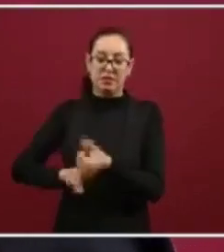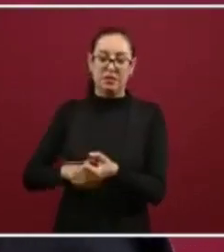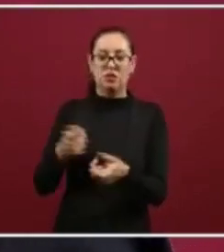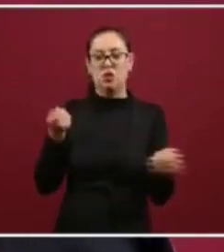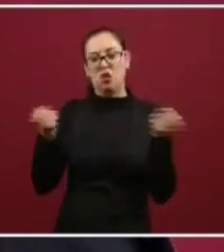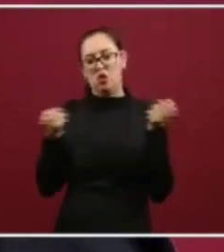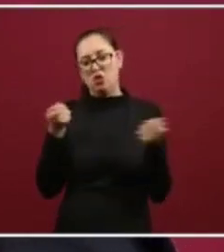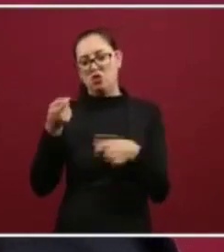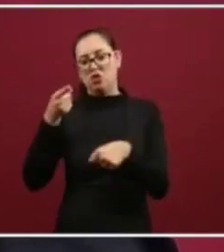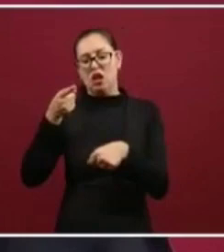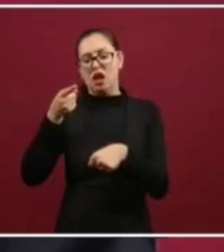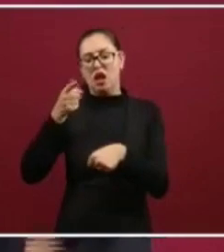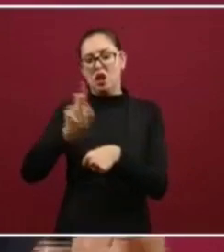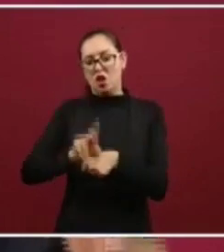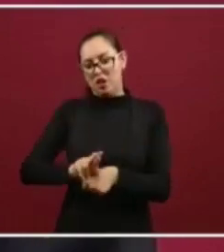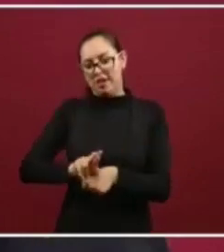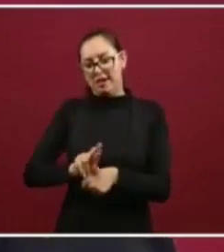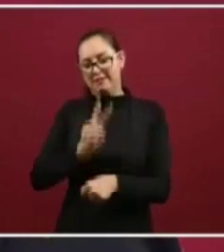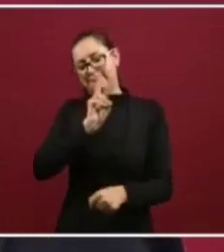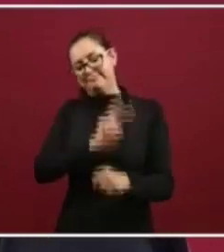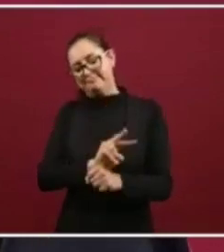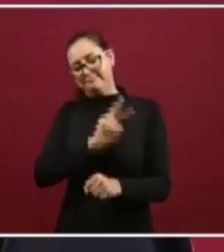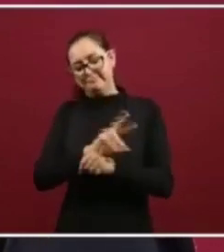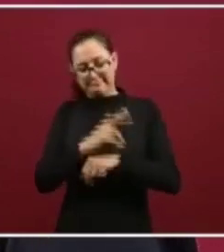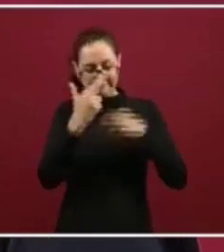auditorías, es en esta planta